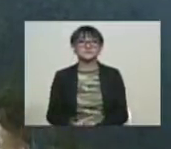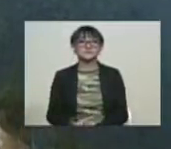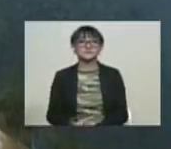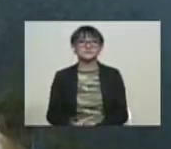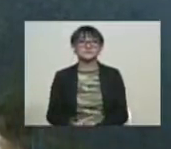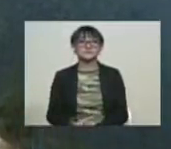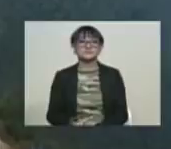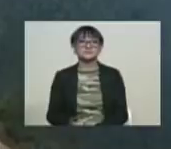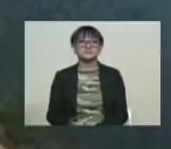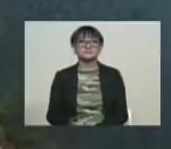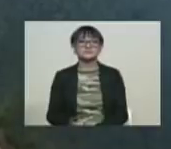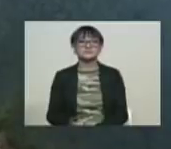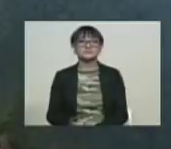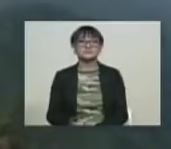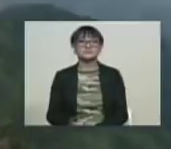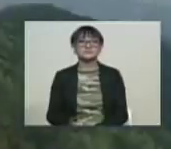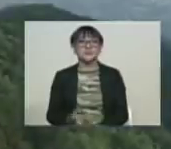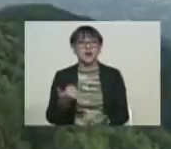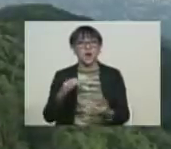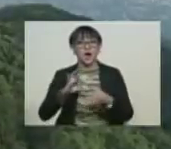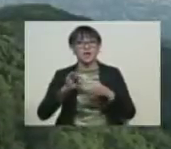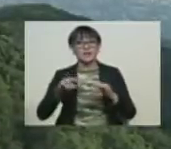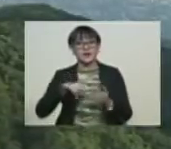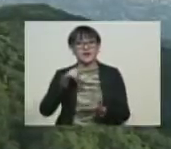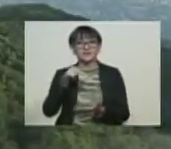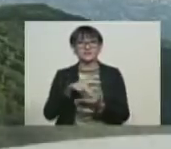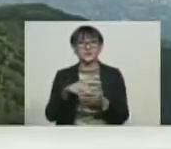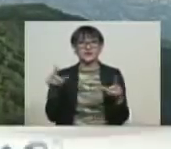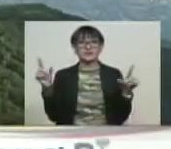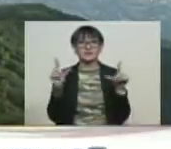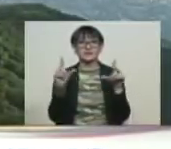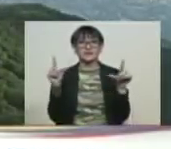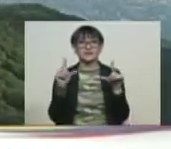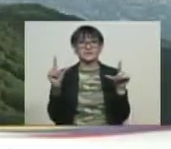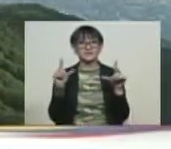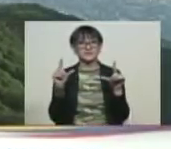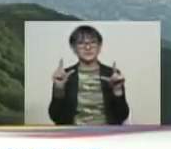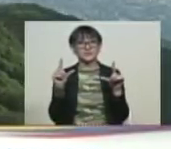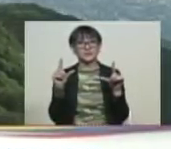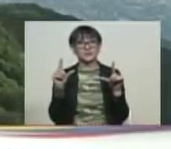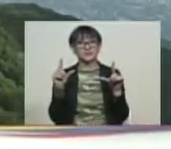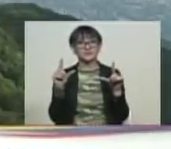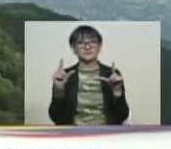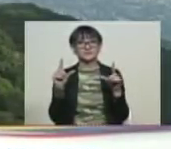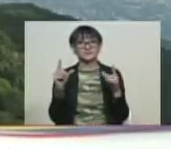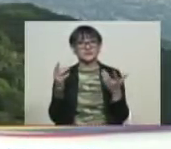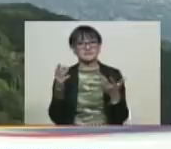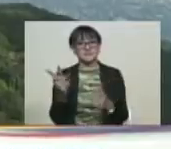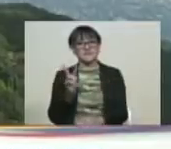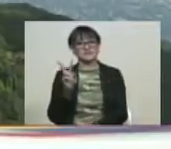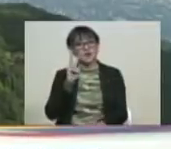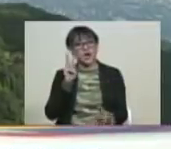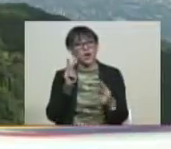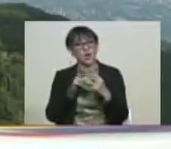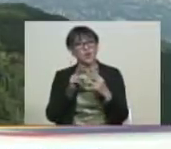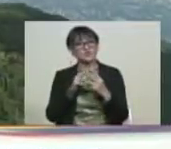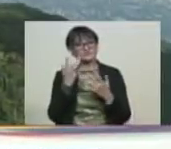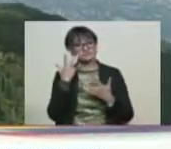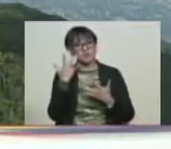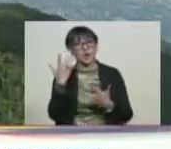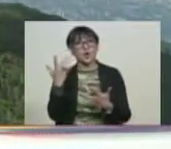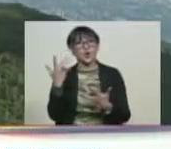principal. Estamos en cadena nacional de radio y televisión porque ameritaba que nuestro país entero